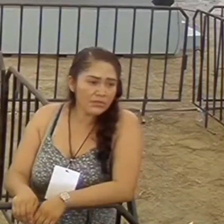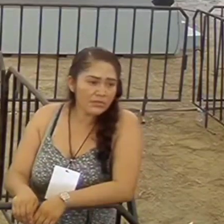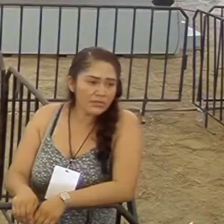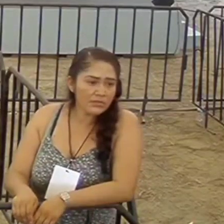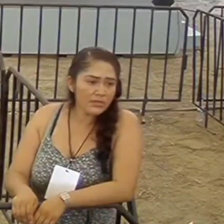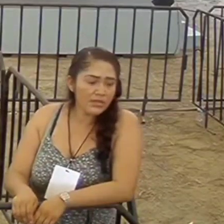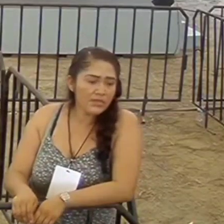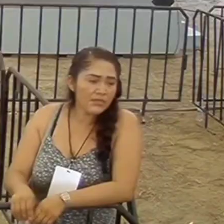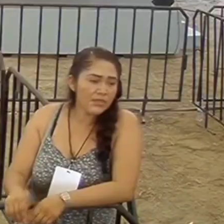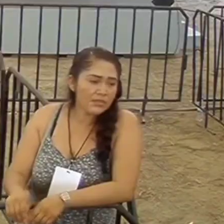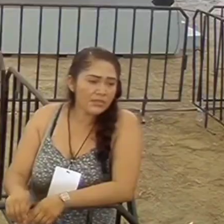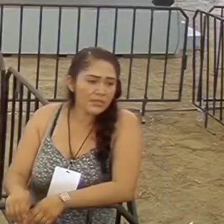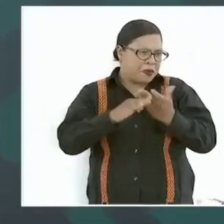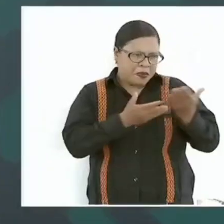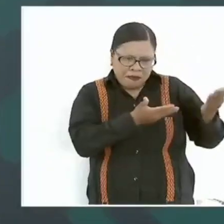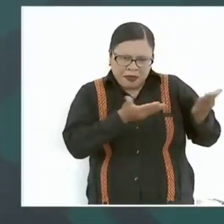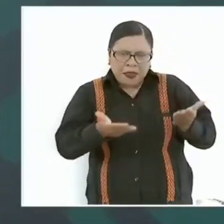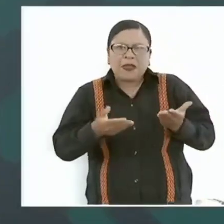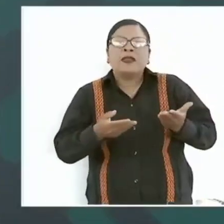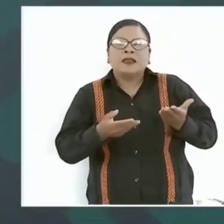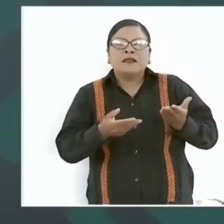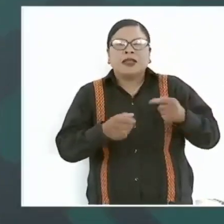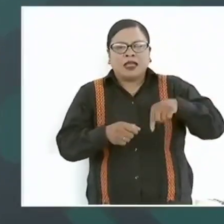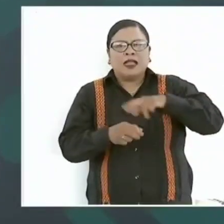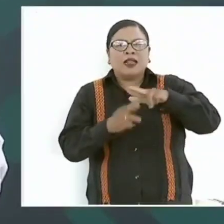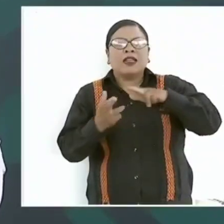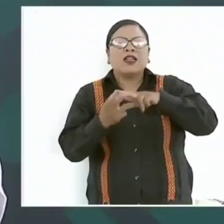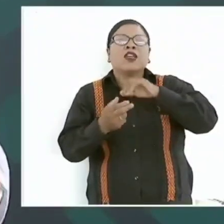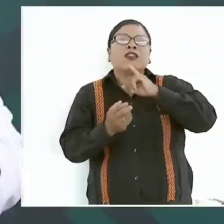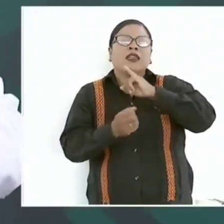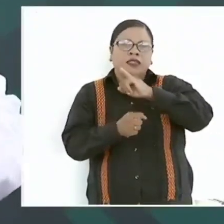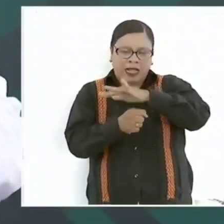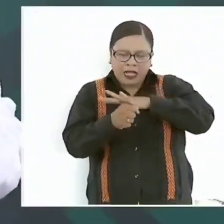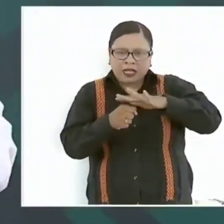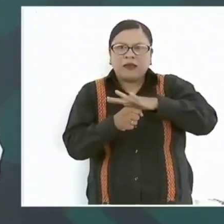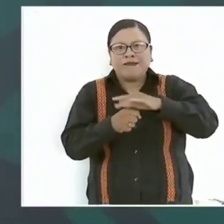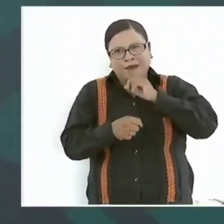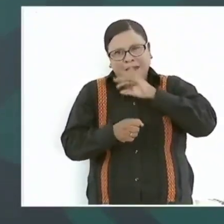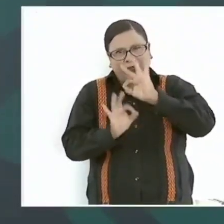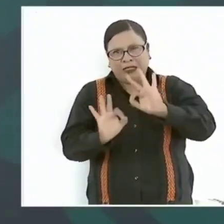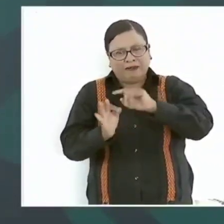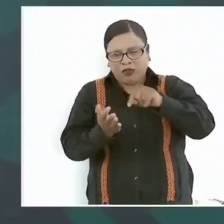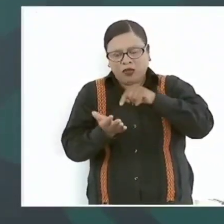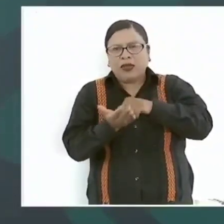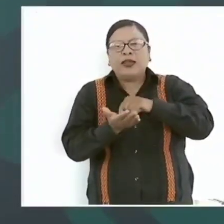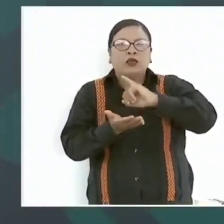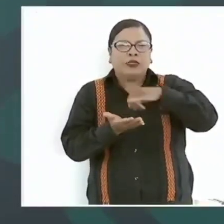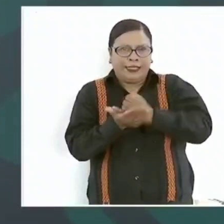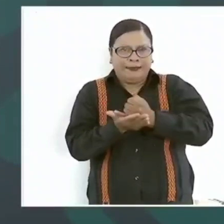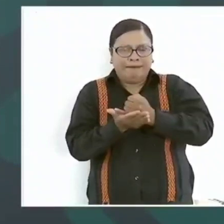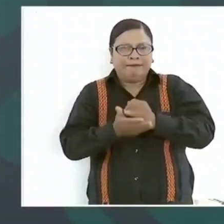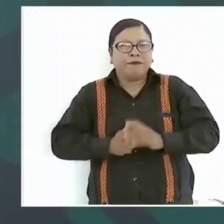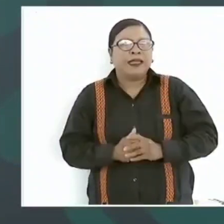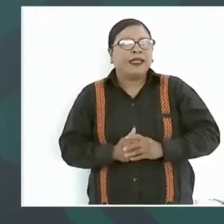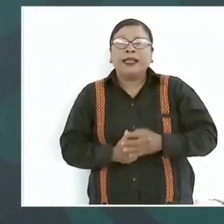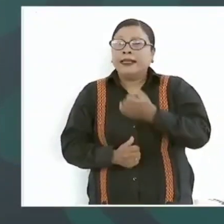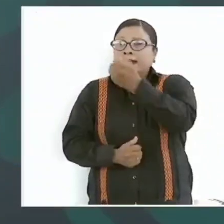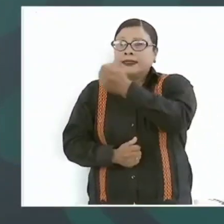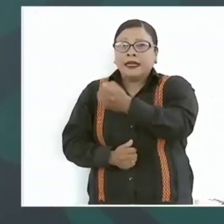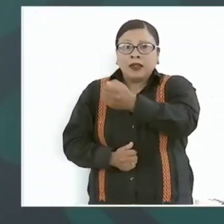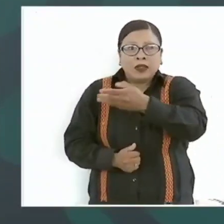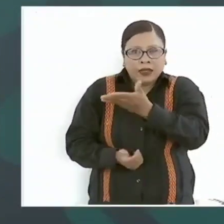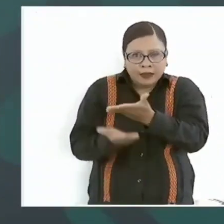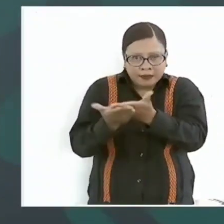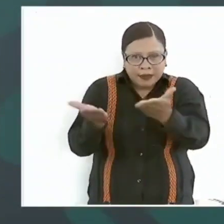un honor contar con su presencia en la región del Istmo de Tehuantepec y aquí en Juchitán de Zaragoza. Saludo a los integrantes